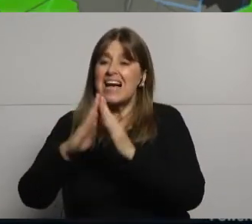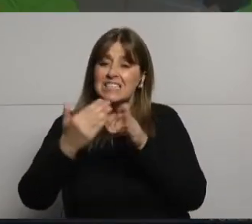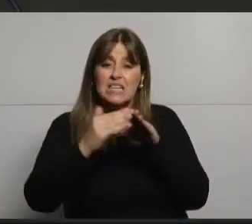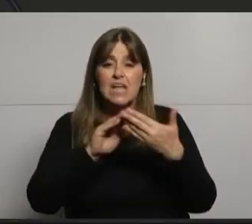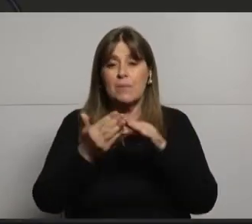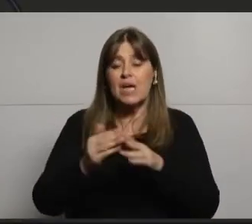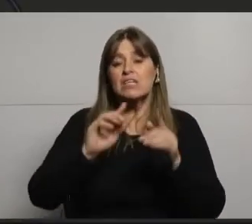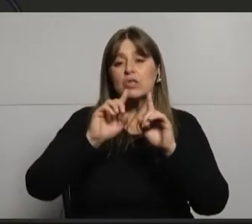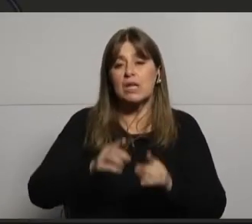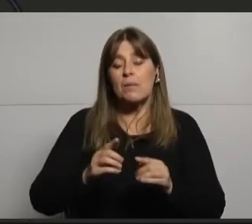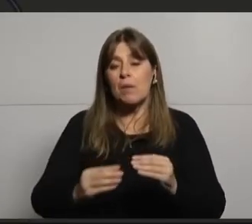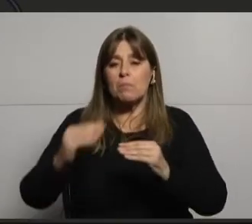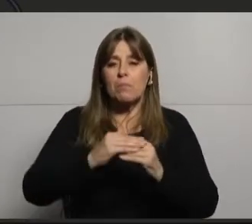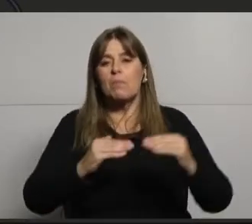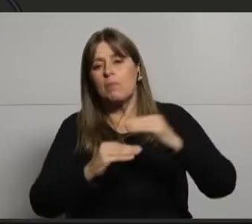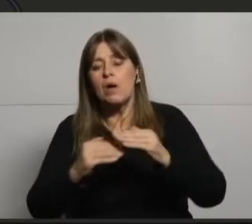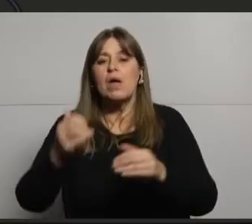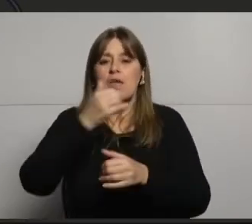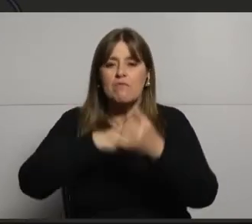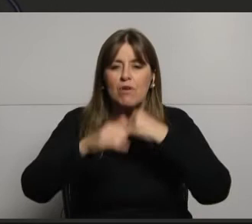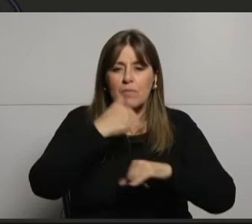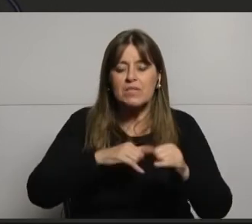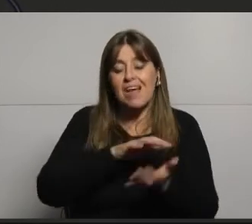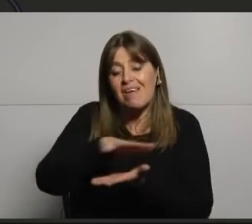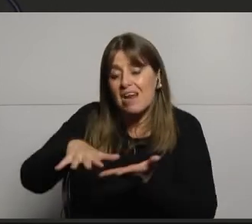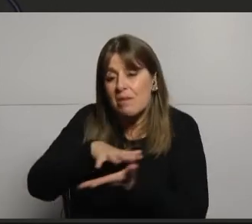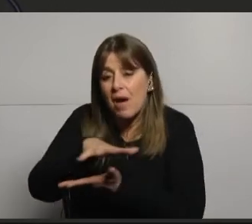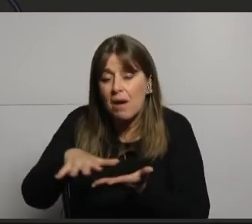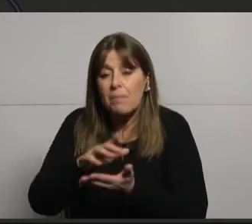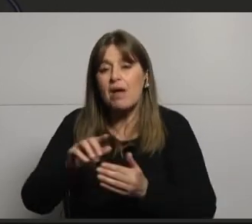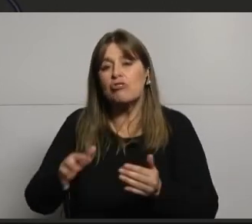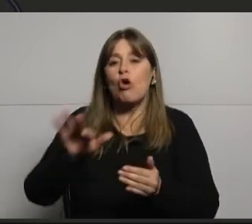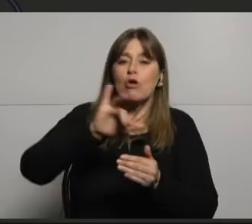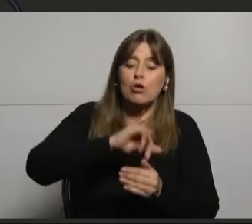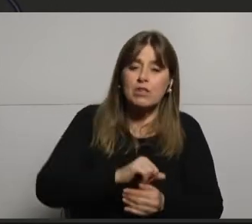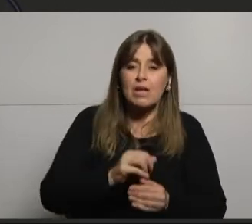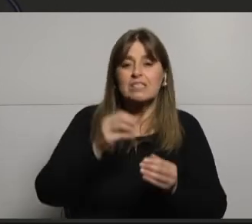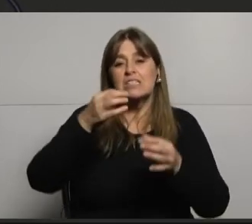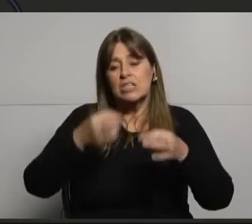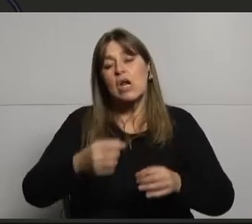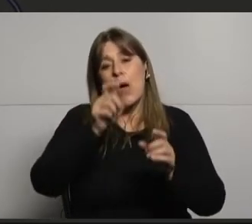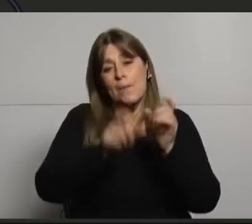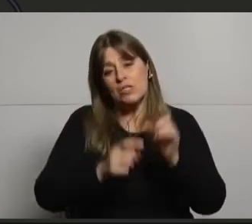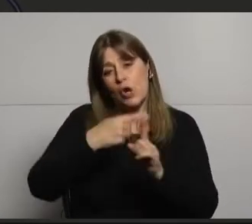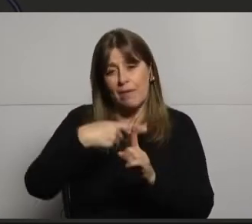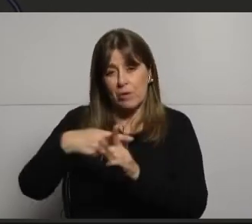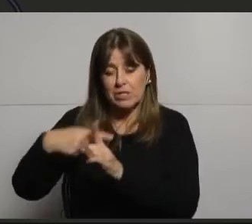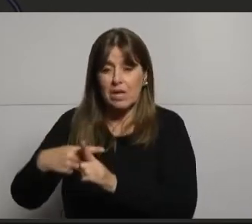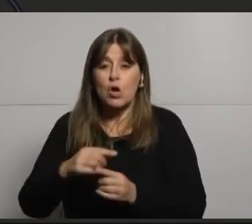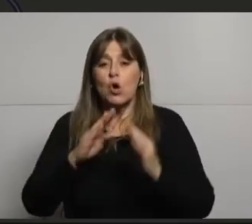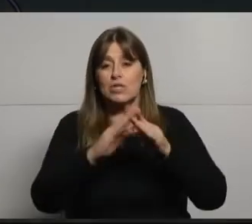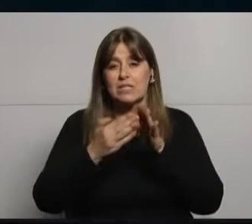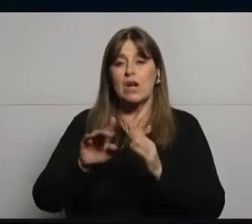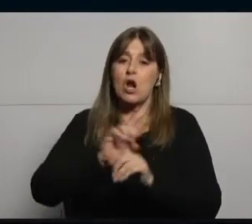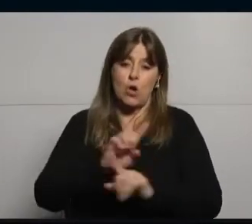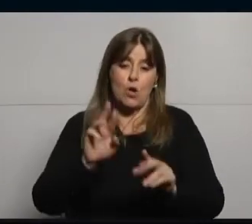asentamientos, se superpone la información que georreferenciamos a diario de los casos confirmados con los asentamientos irregulares.